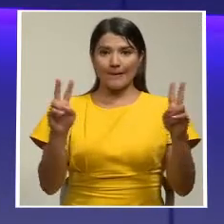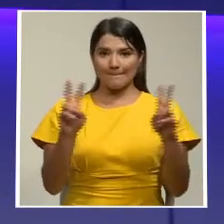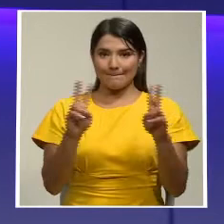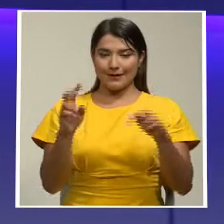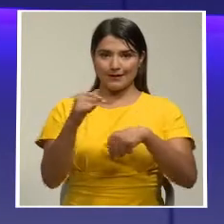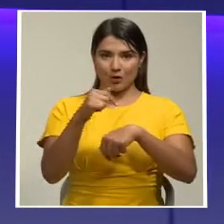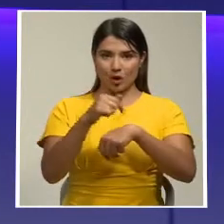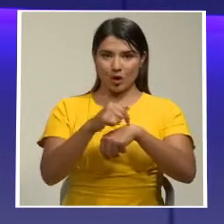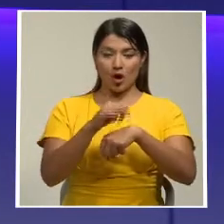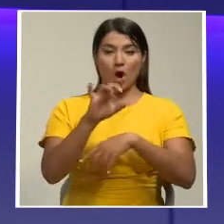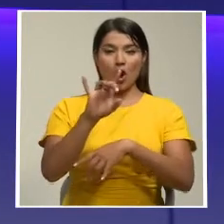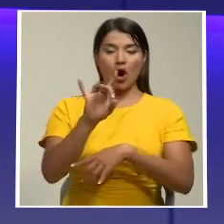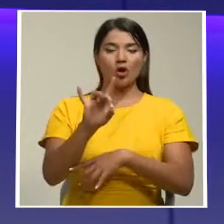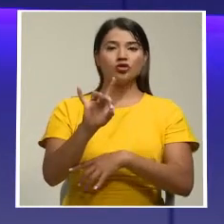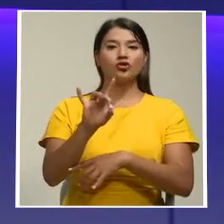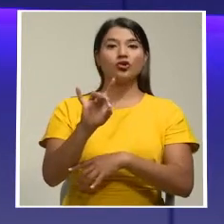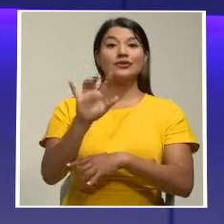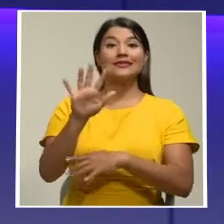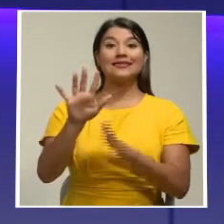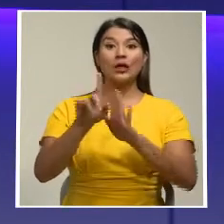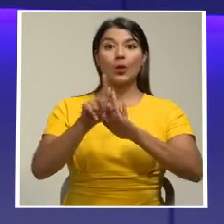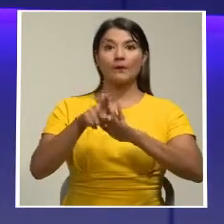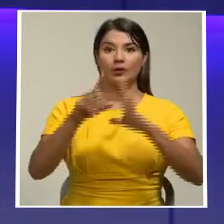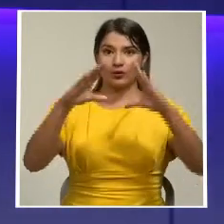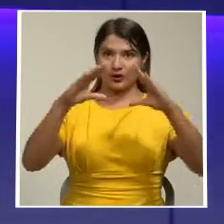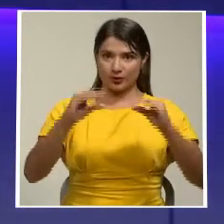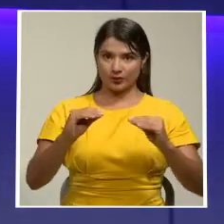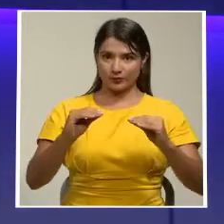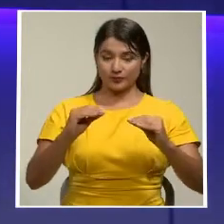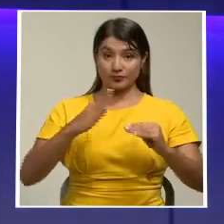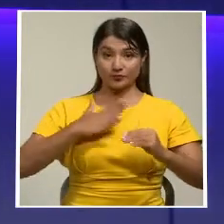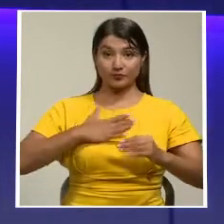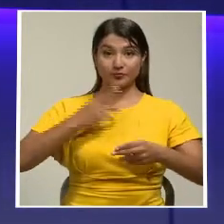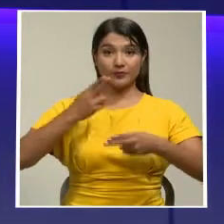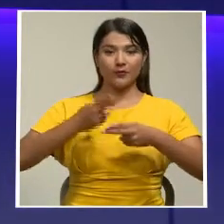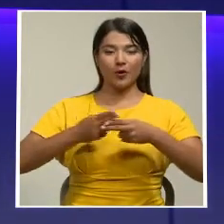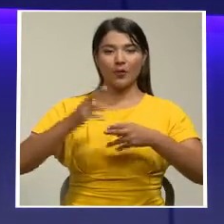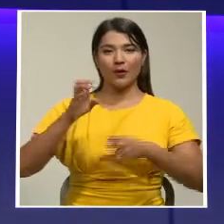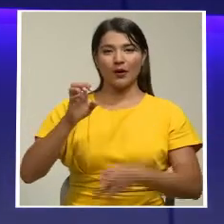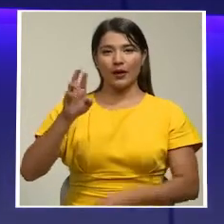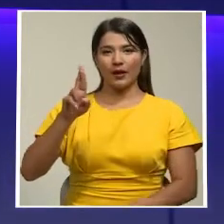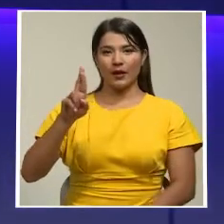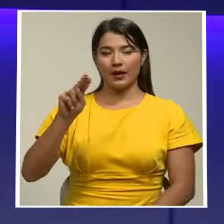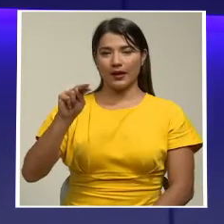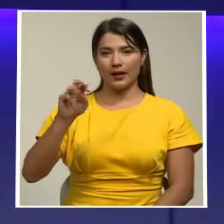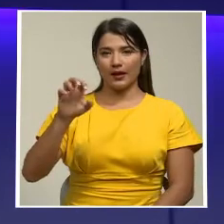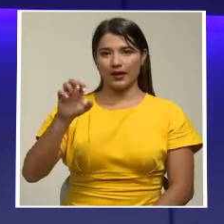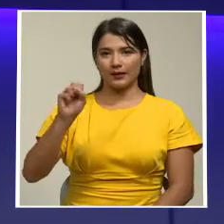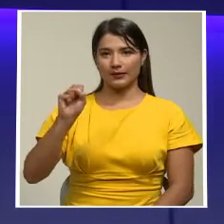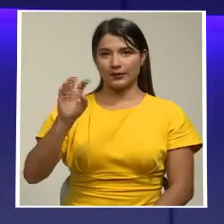a las 8 de la noche con 5 minutos. Soy Ernesto Rivera.